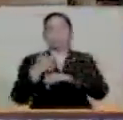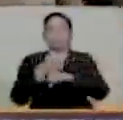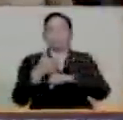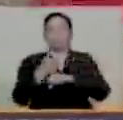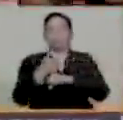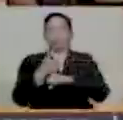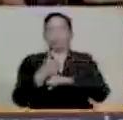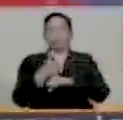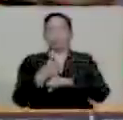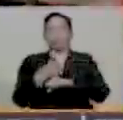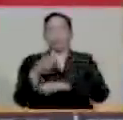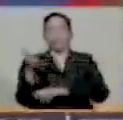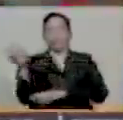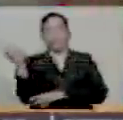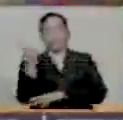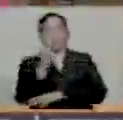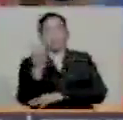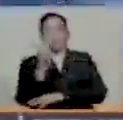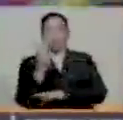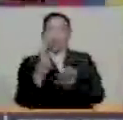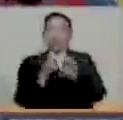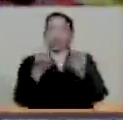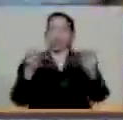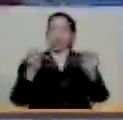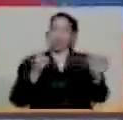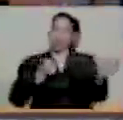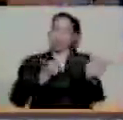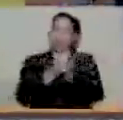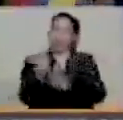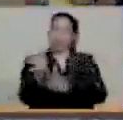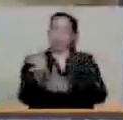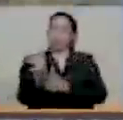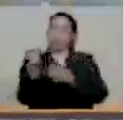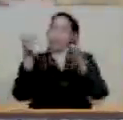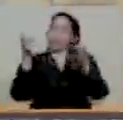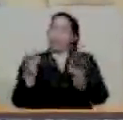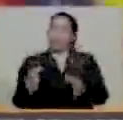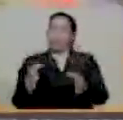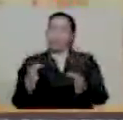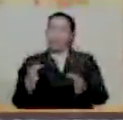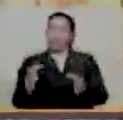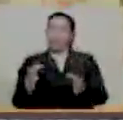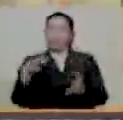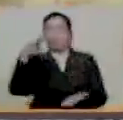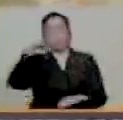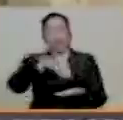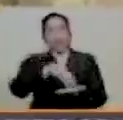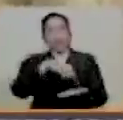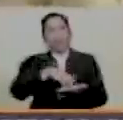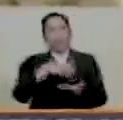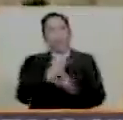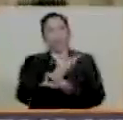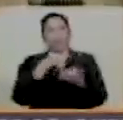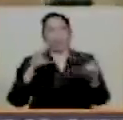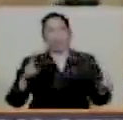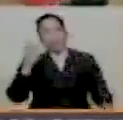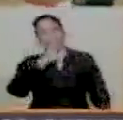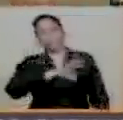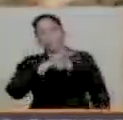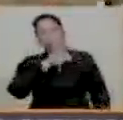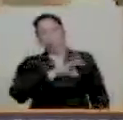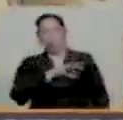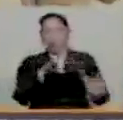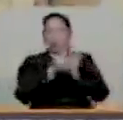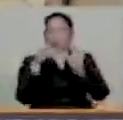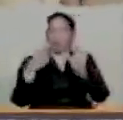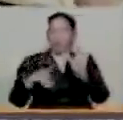que en Venezuela la educación es gratuita y obligatoria. El Estado democrático, social, de derecho